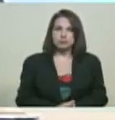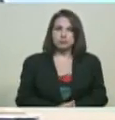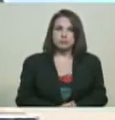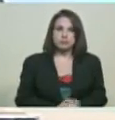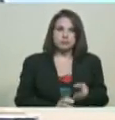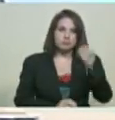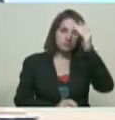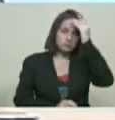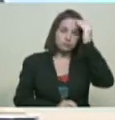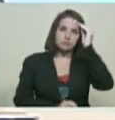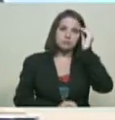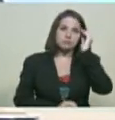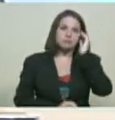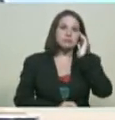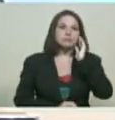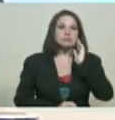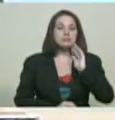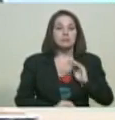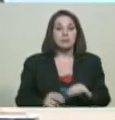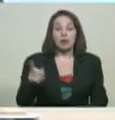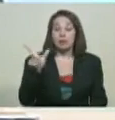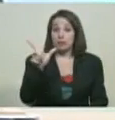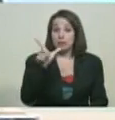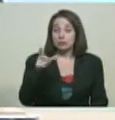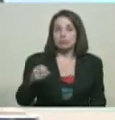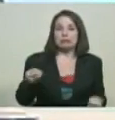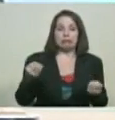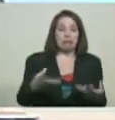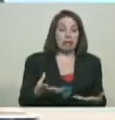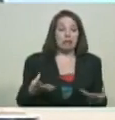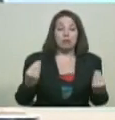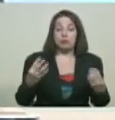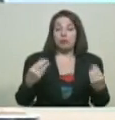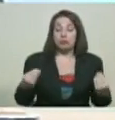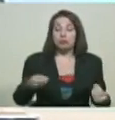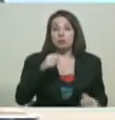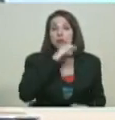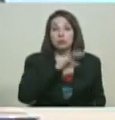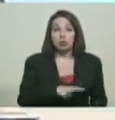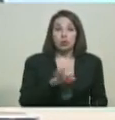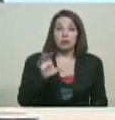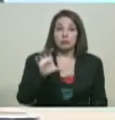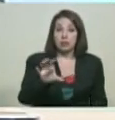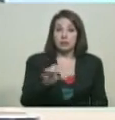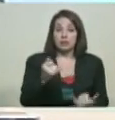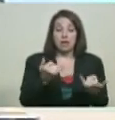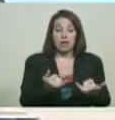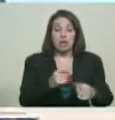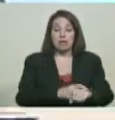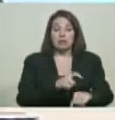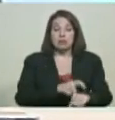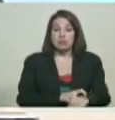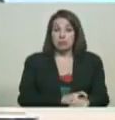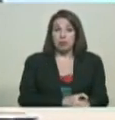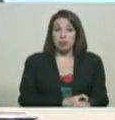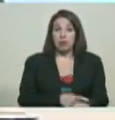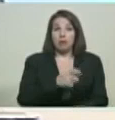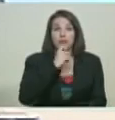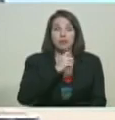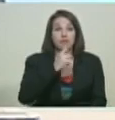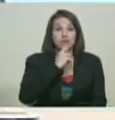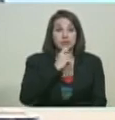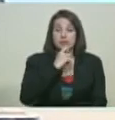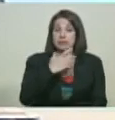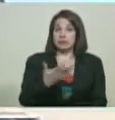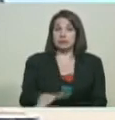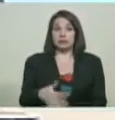exige el psoe ha dado mucho a la historia del país sobre todo en esta etapa tan difícil tan compleja